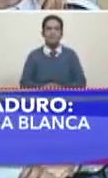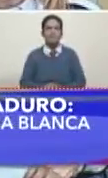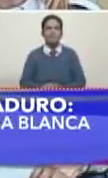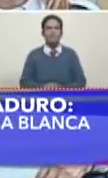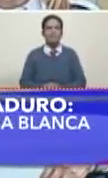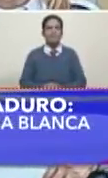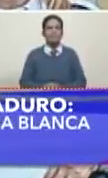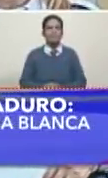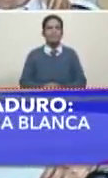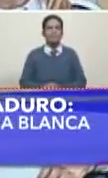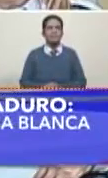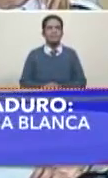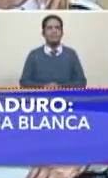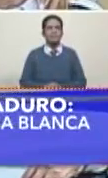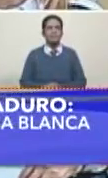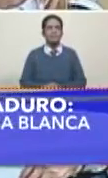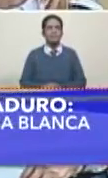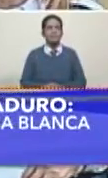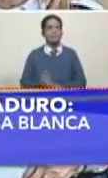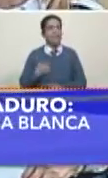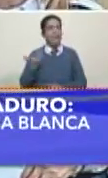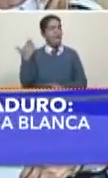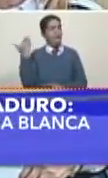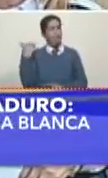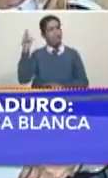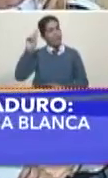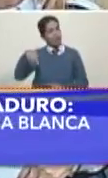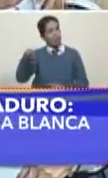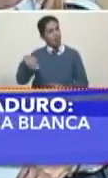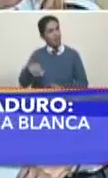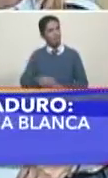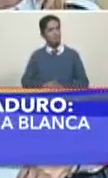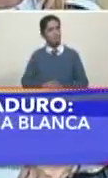No podemos, esto nunca se había visto. Es como que yo